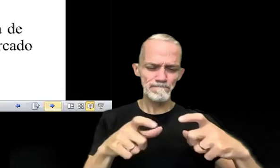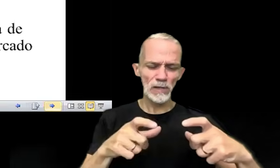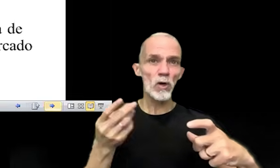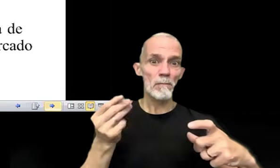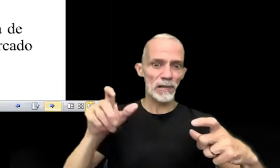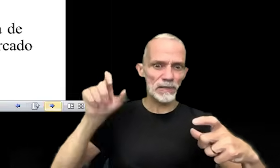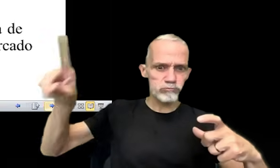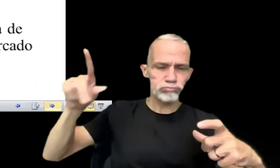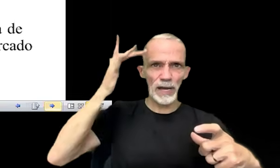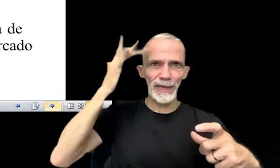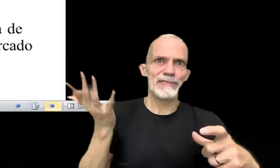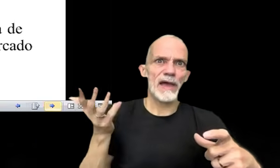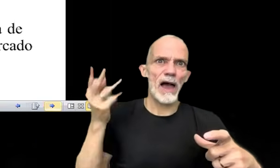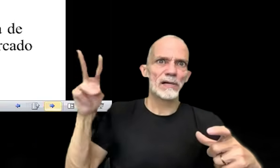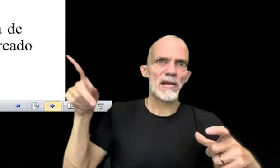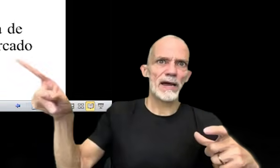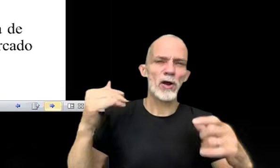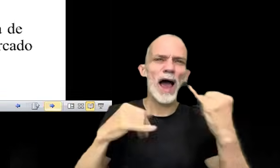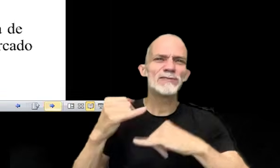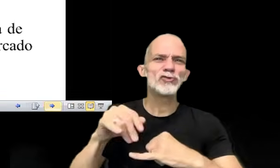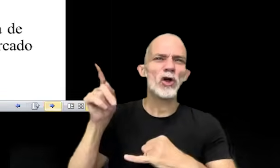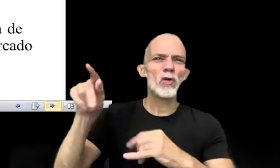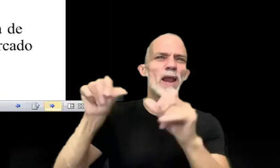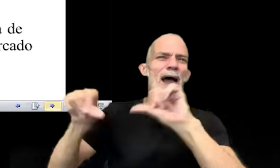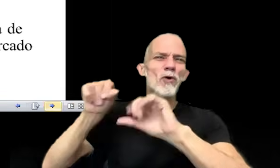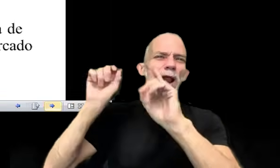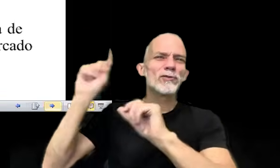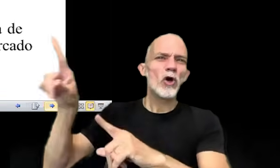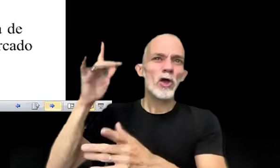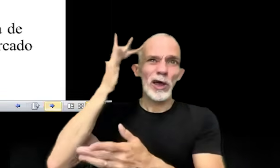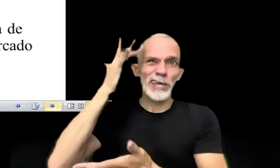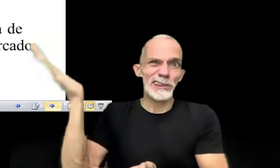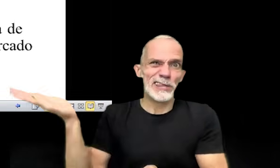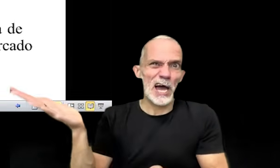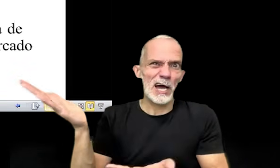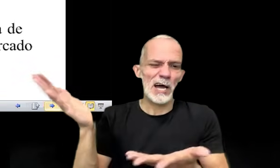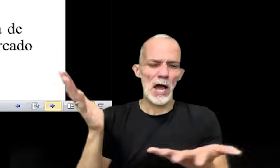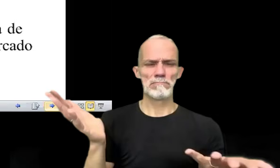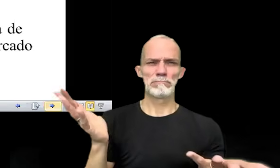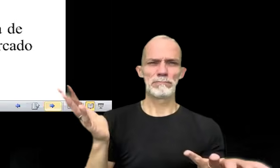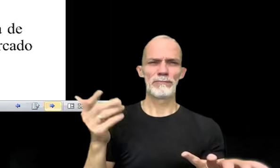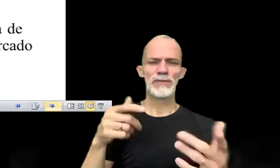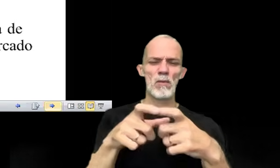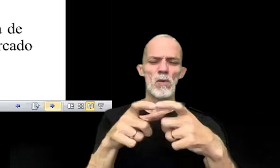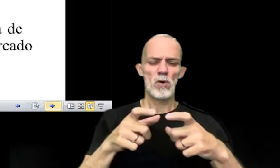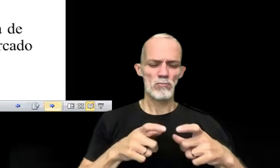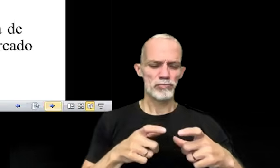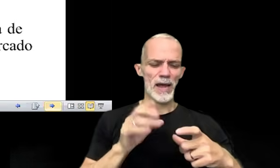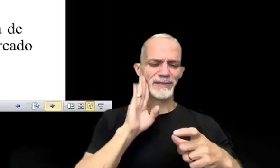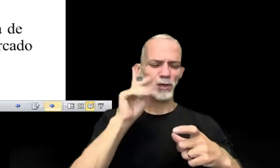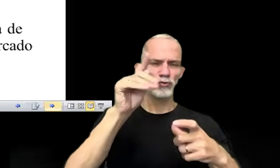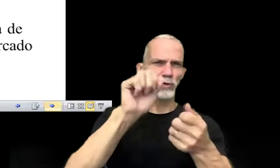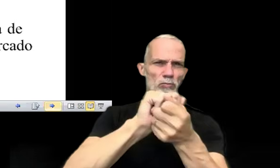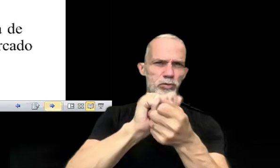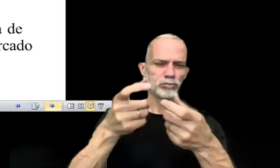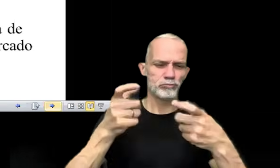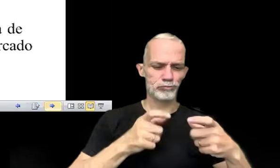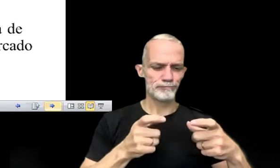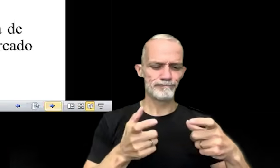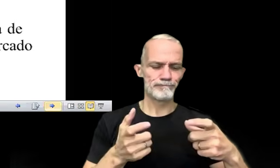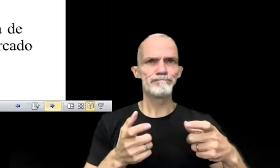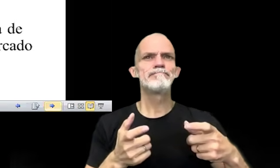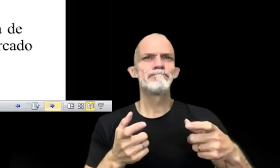activo subyacente sea una acción de un laboratorio situado en India. Entonces, cuando nos enfrentamos a este tipo